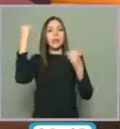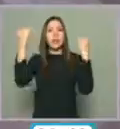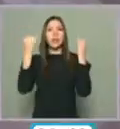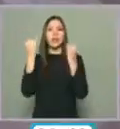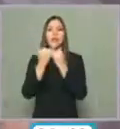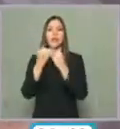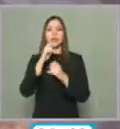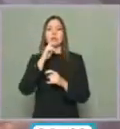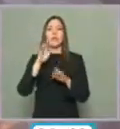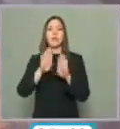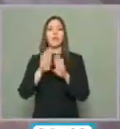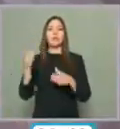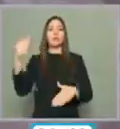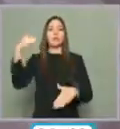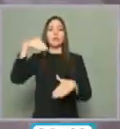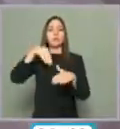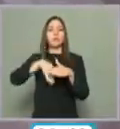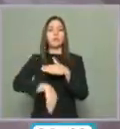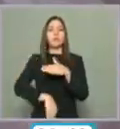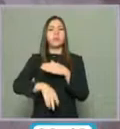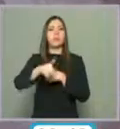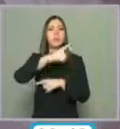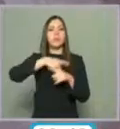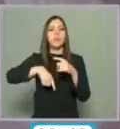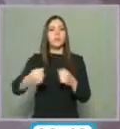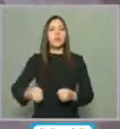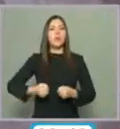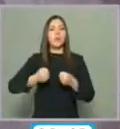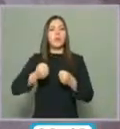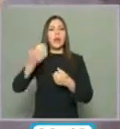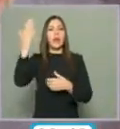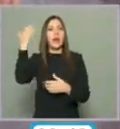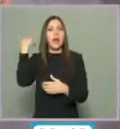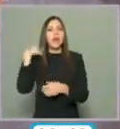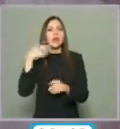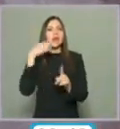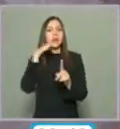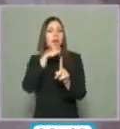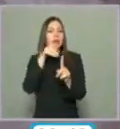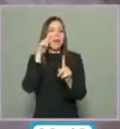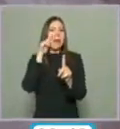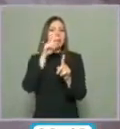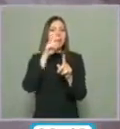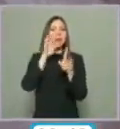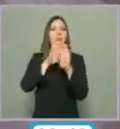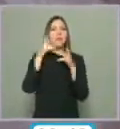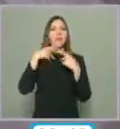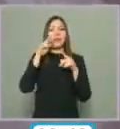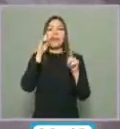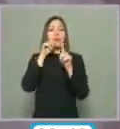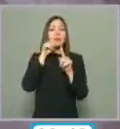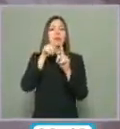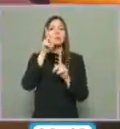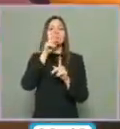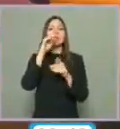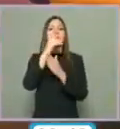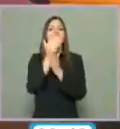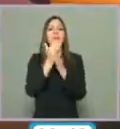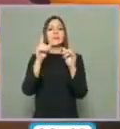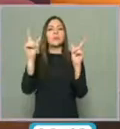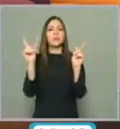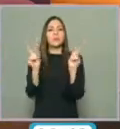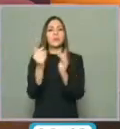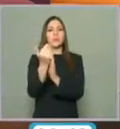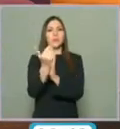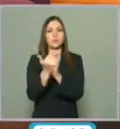también cae la monarquía y entonces este poder que había absoluto hacia esta figura del padre y del hombre empieza a disminuir.